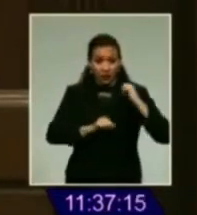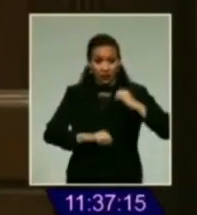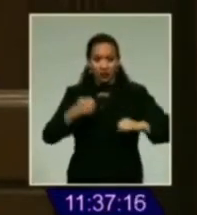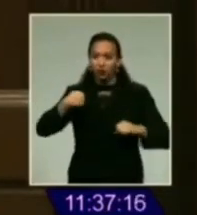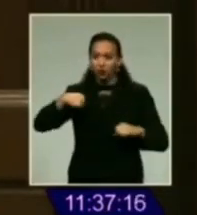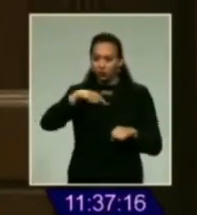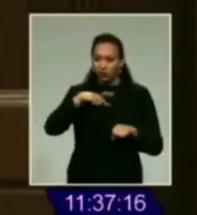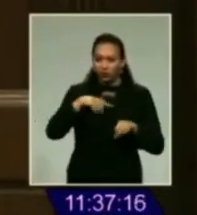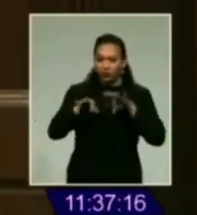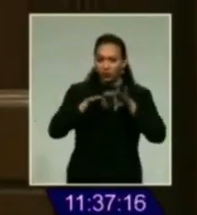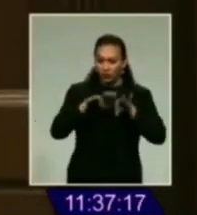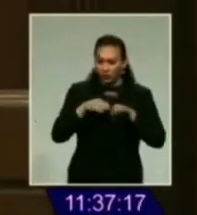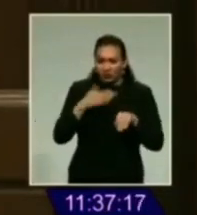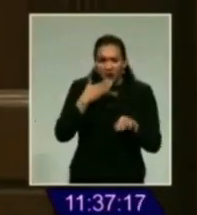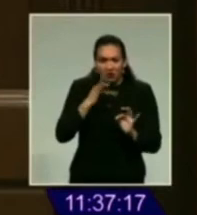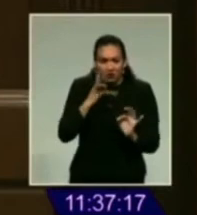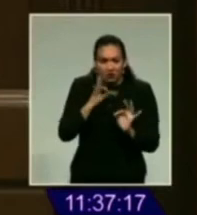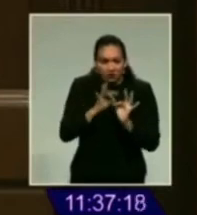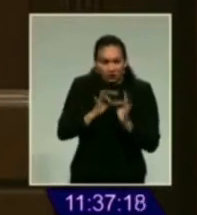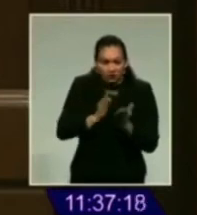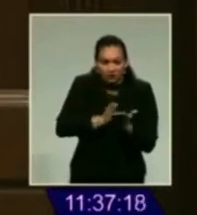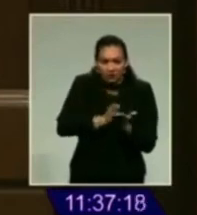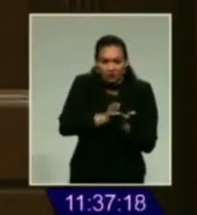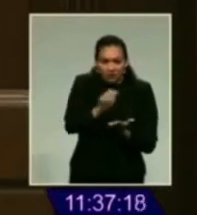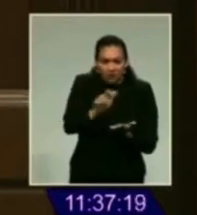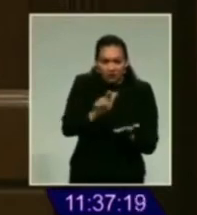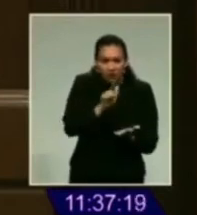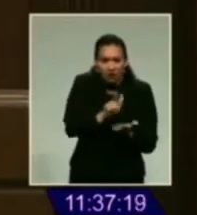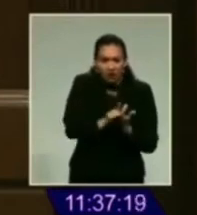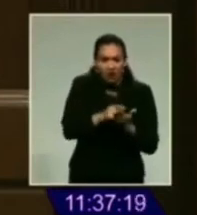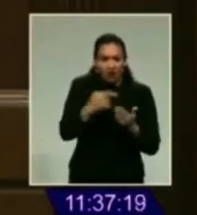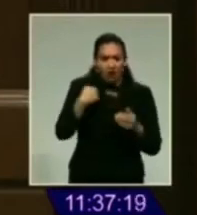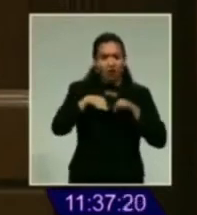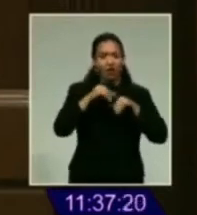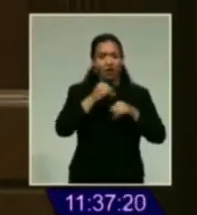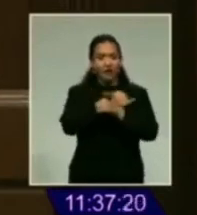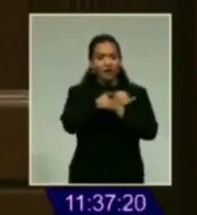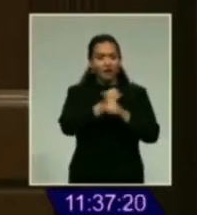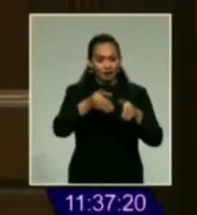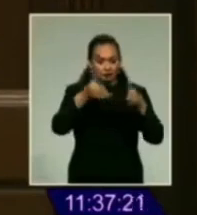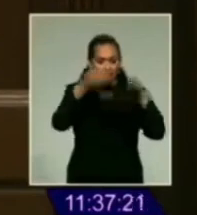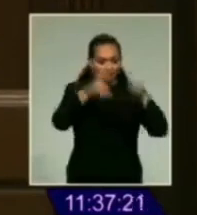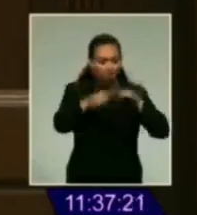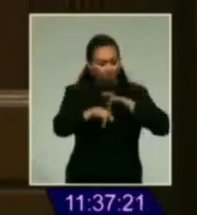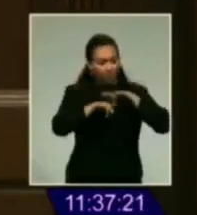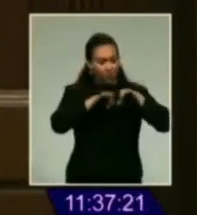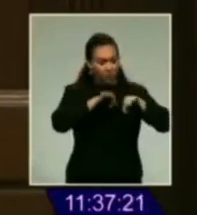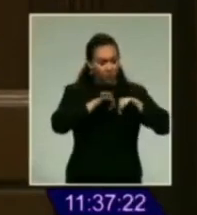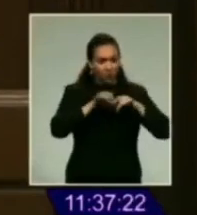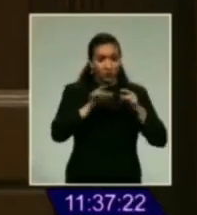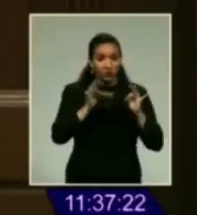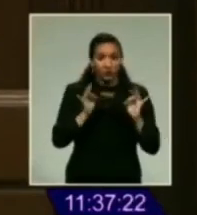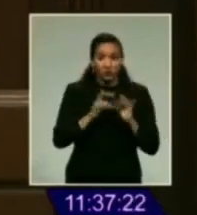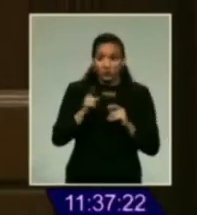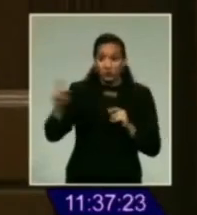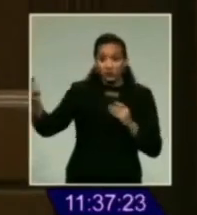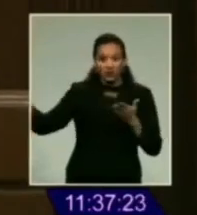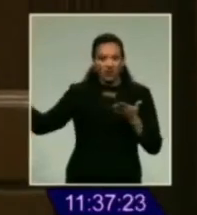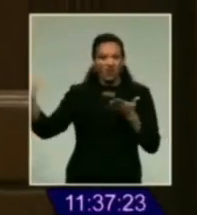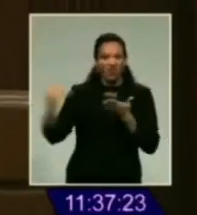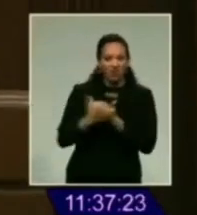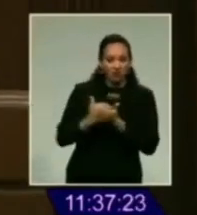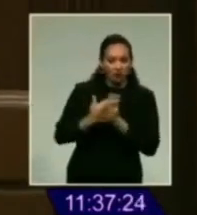nos corresponde, como un tribunal constitucional. Pero lo cierto es que